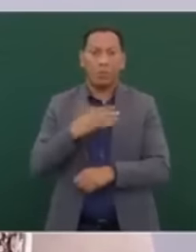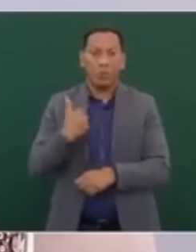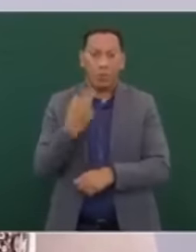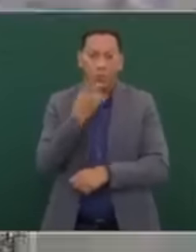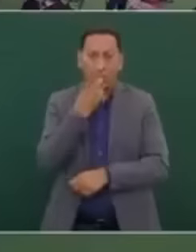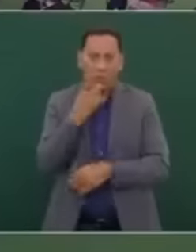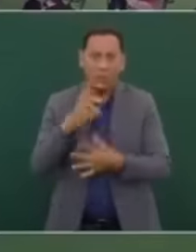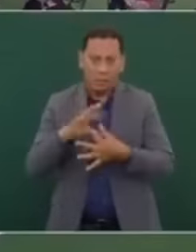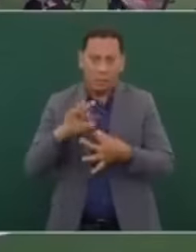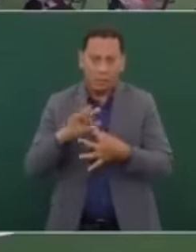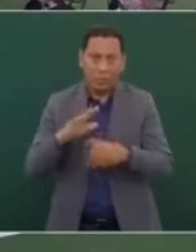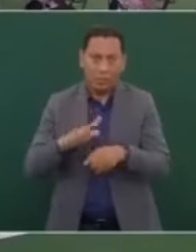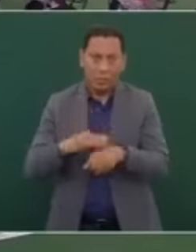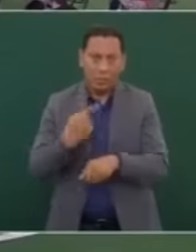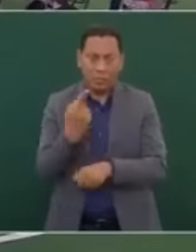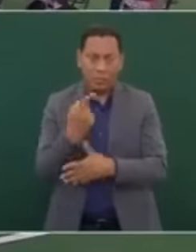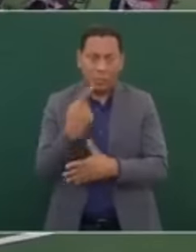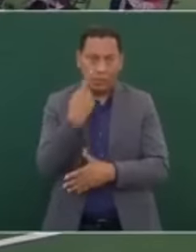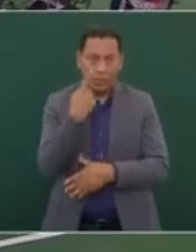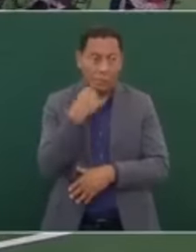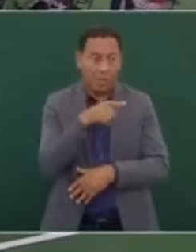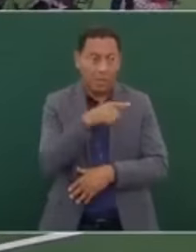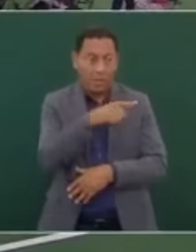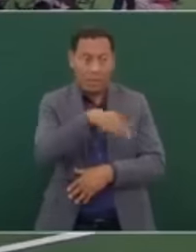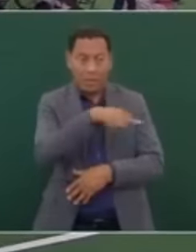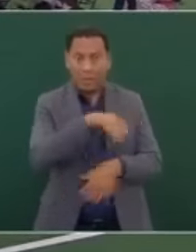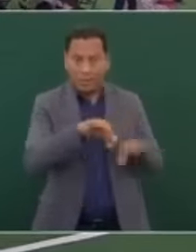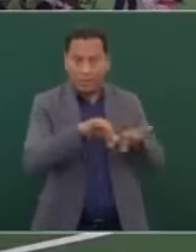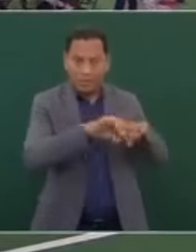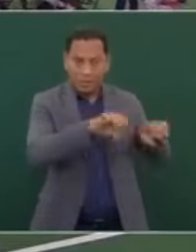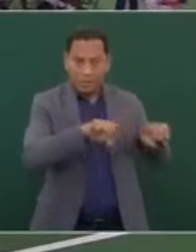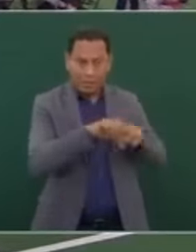porque los técnicos nuestros